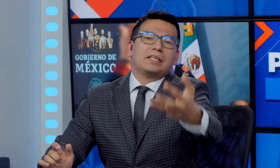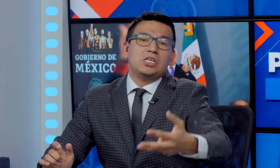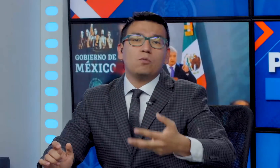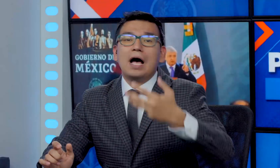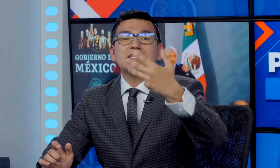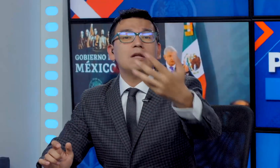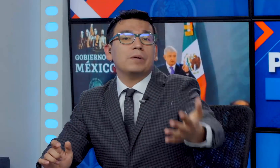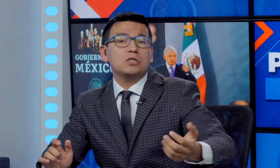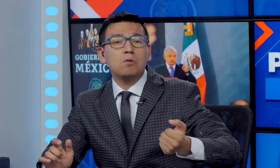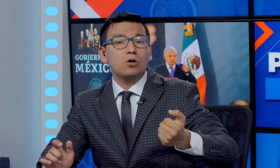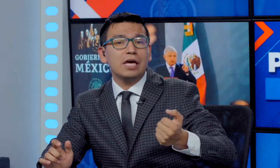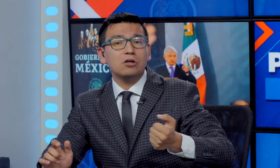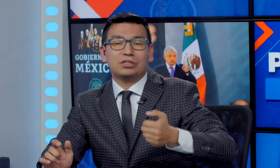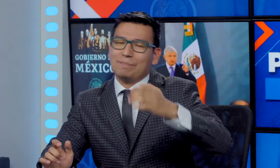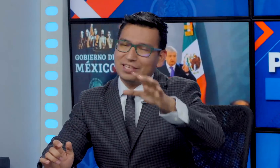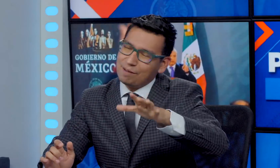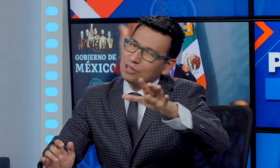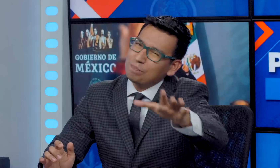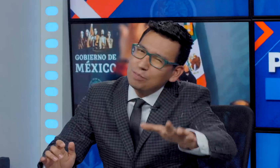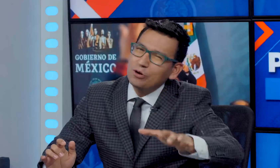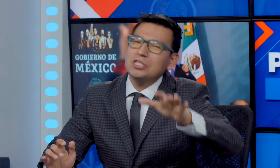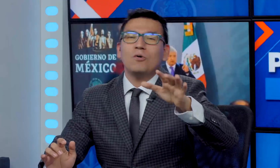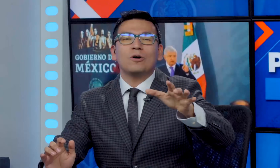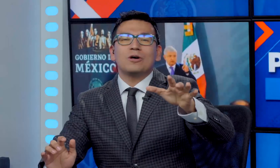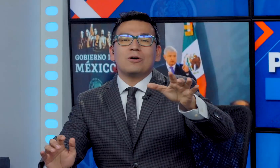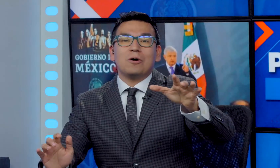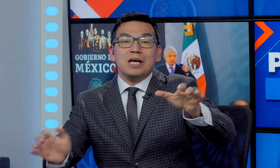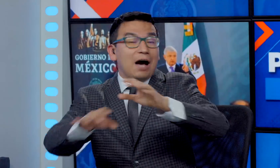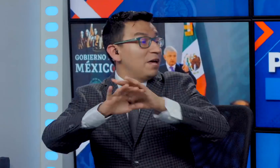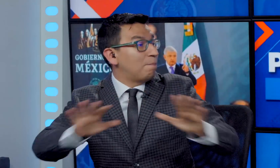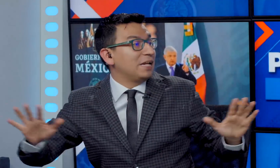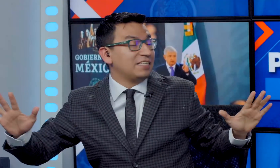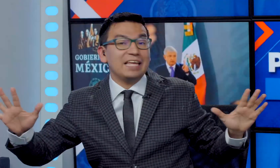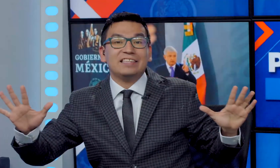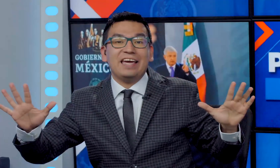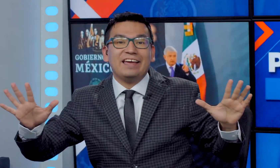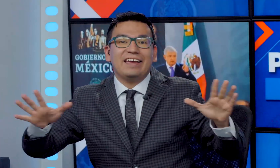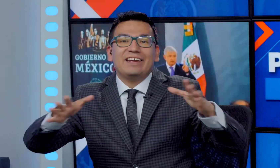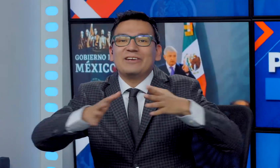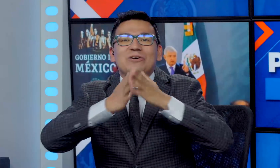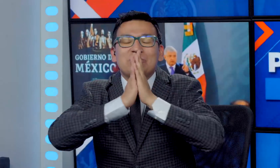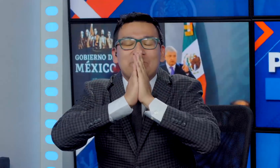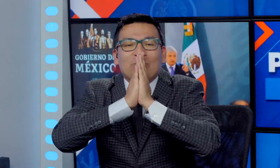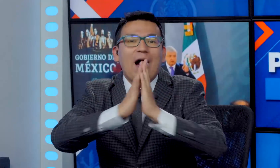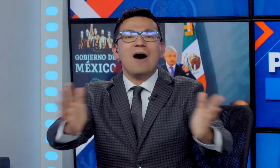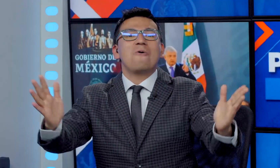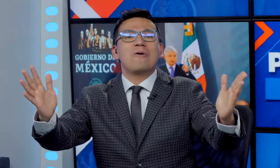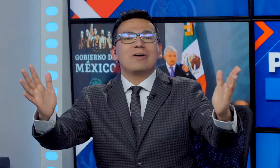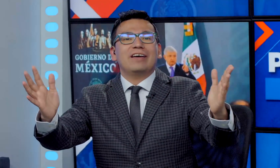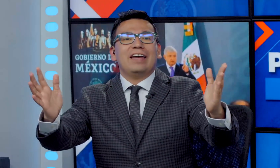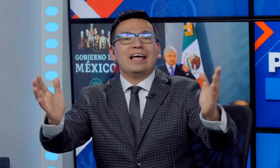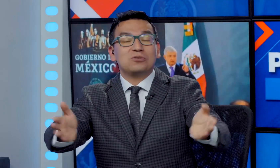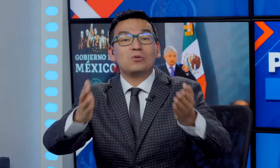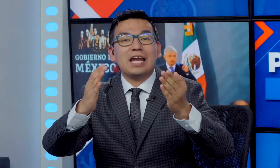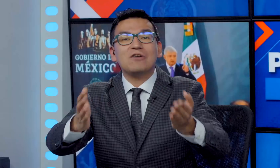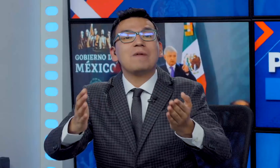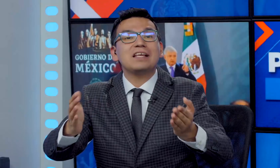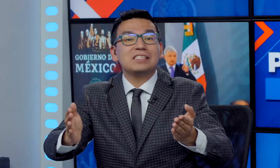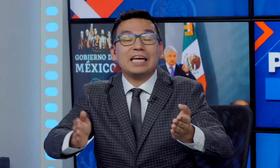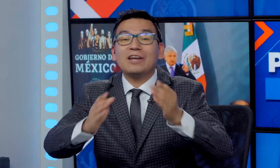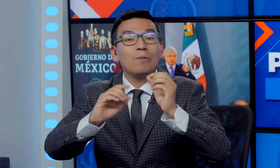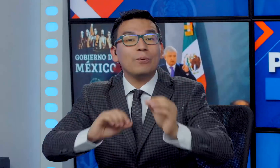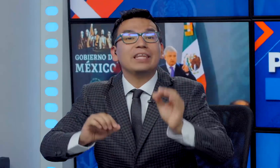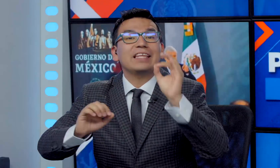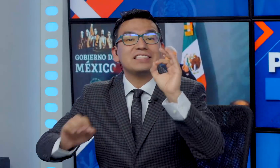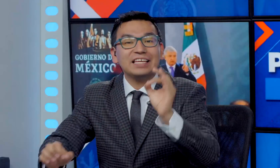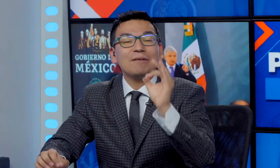cubismo, el marxismo, hasta el prismo moderno, también llamado primorismo? ¿Oh? El presidente, no, wow, es un gran